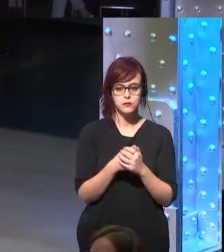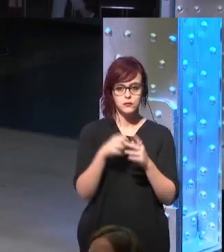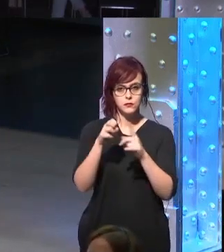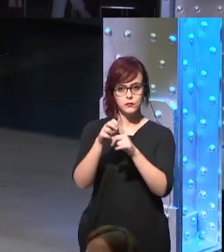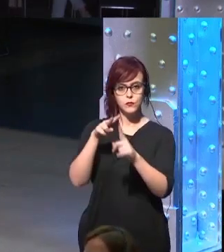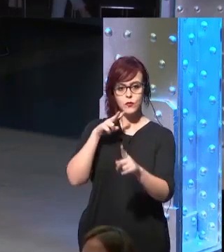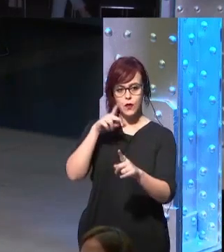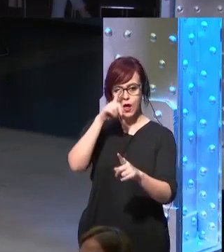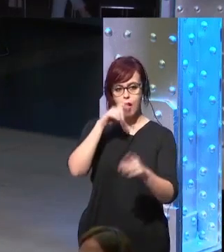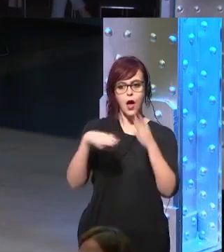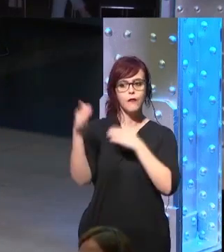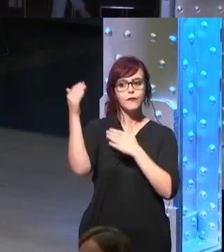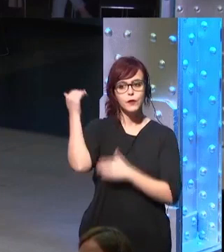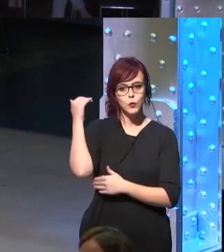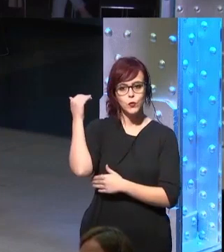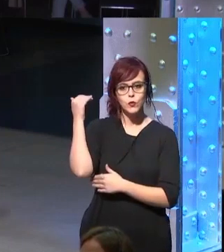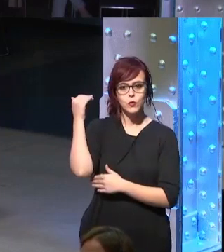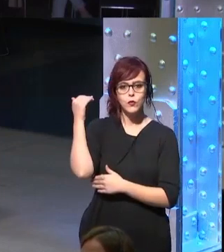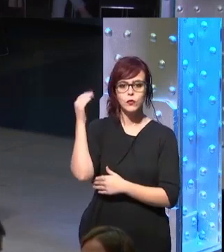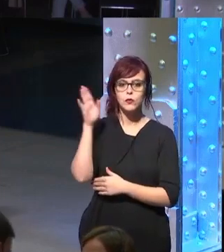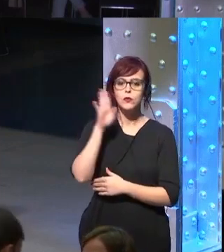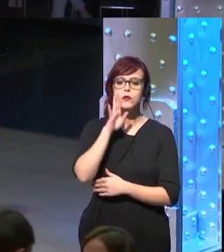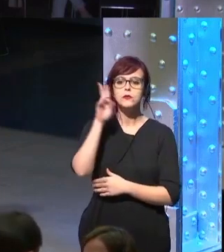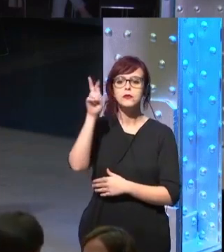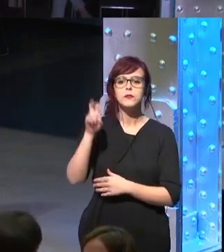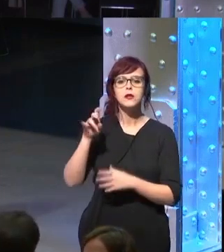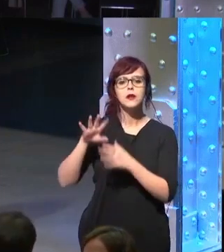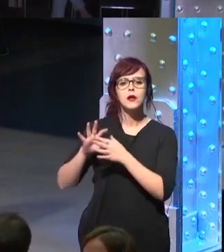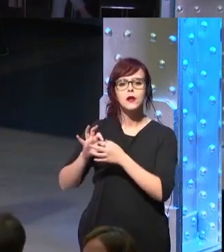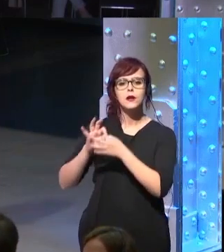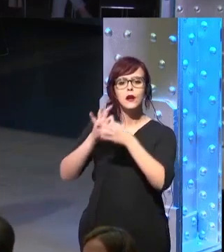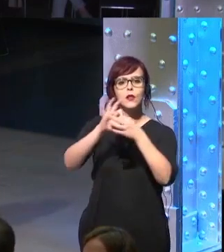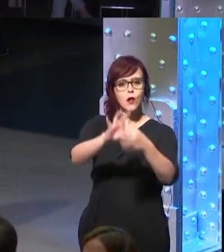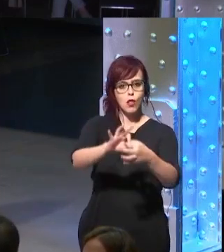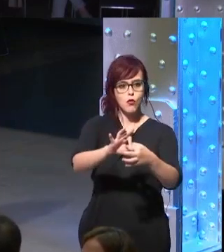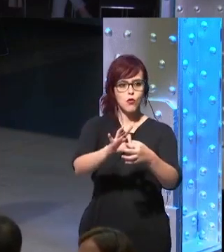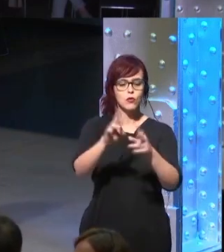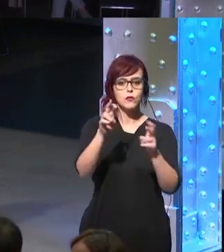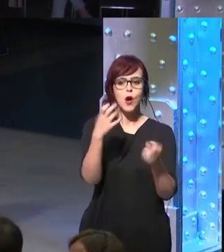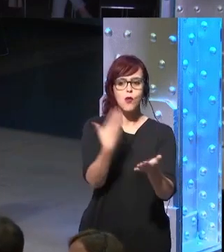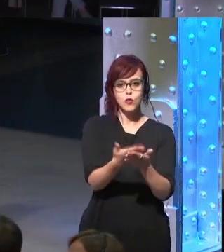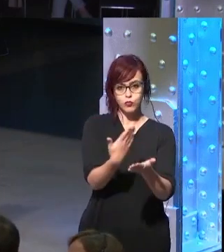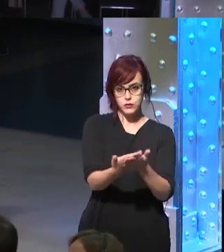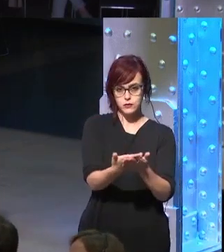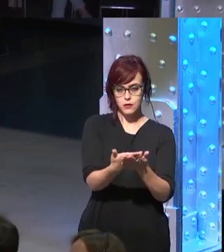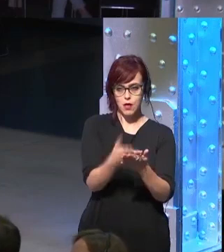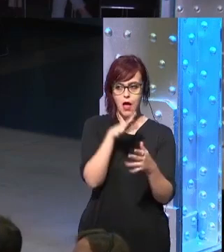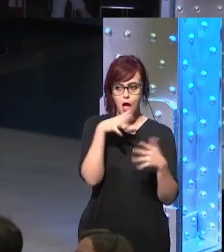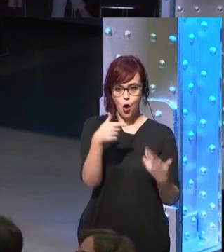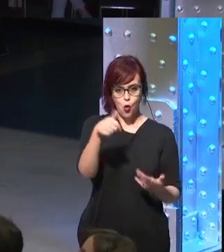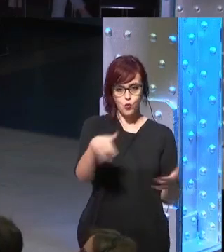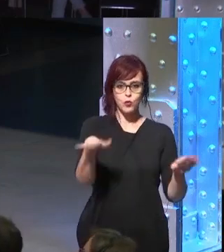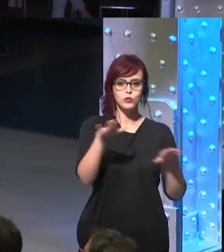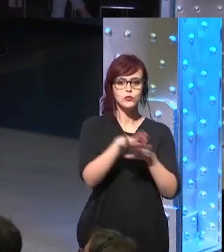hacia el mundo antiguo y un poco en consonancia con la propuesta que usted nos ha hecho aquí esta